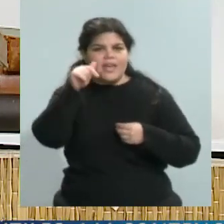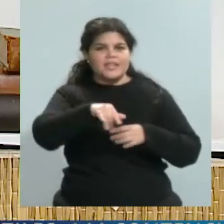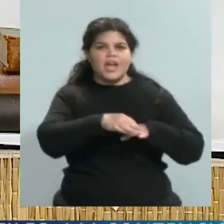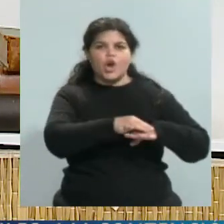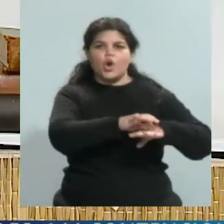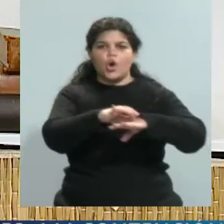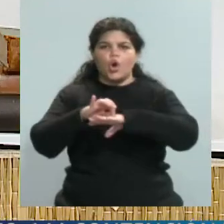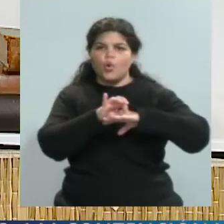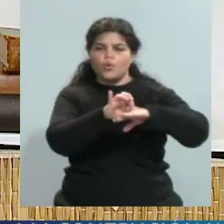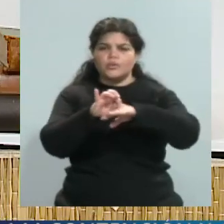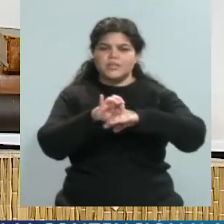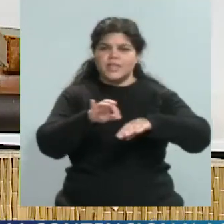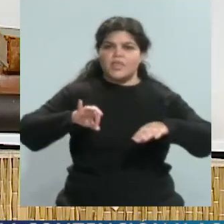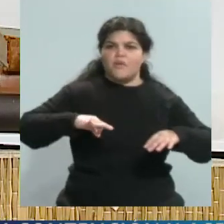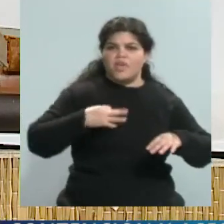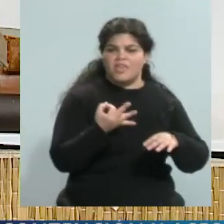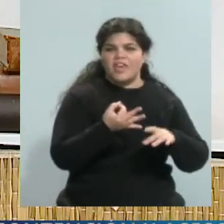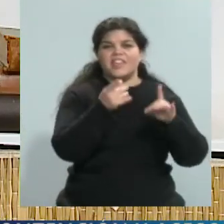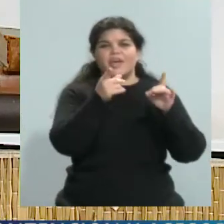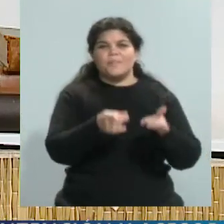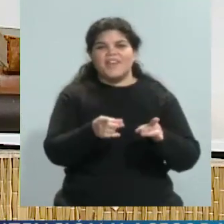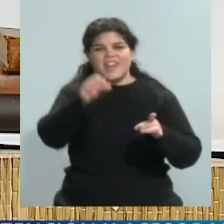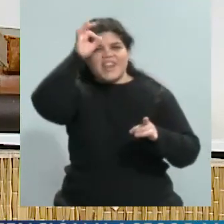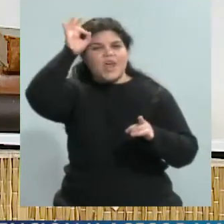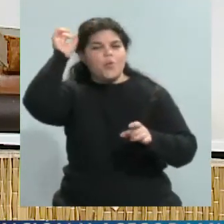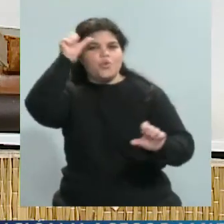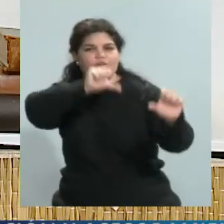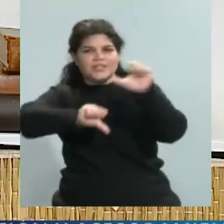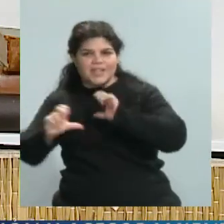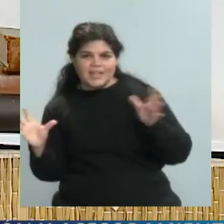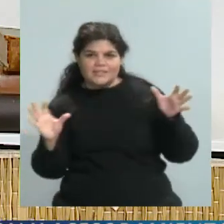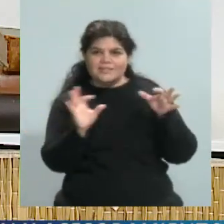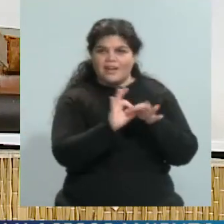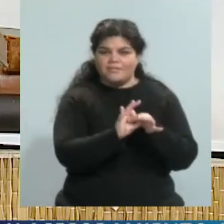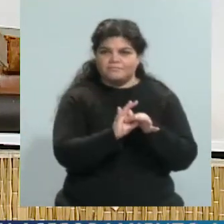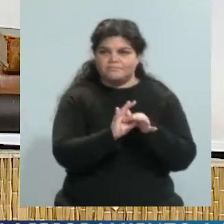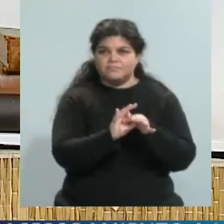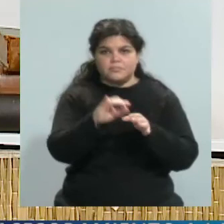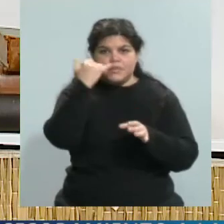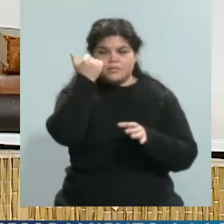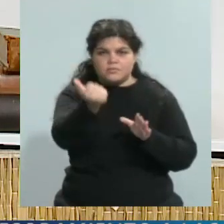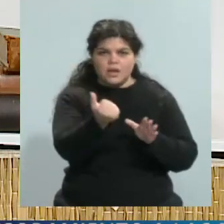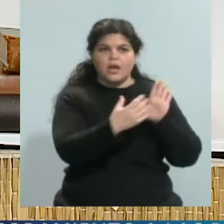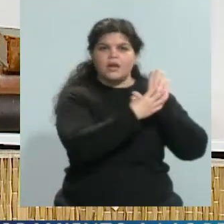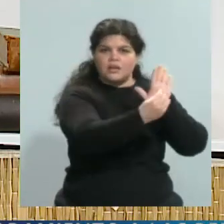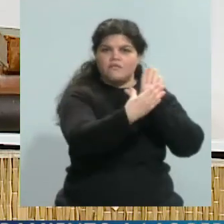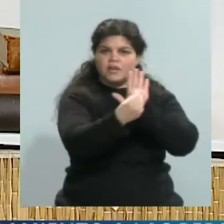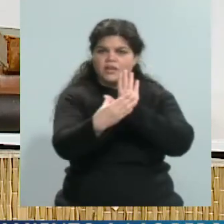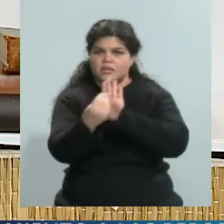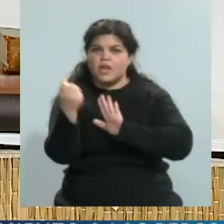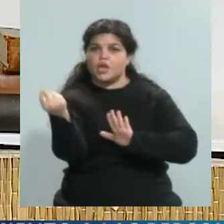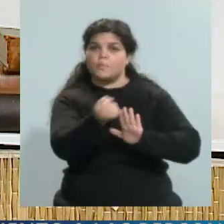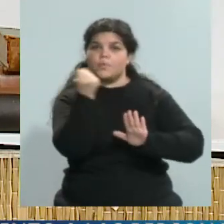también las neurociencias, temas que, como bien lo mencionábamos, ya tiene referentes importantísimos en la Argentina, a